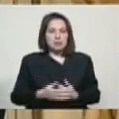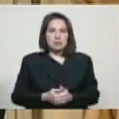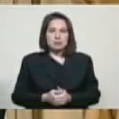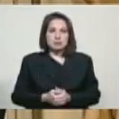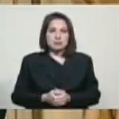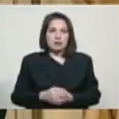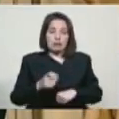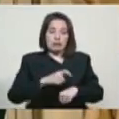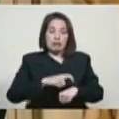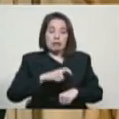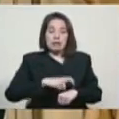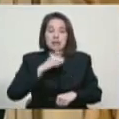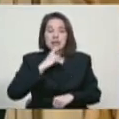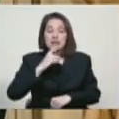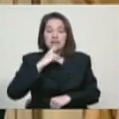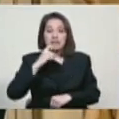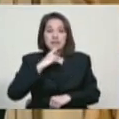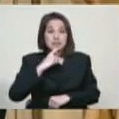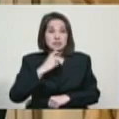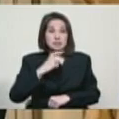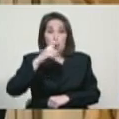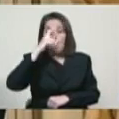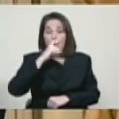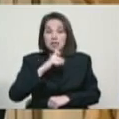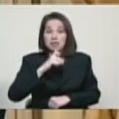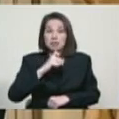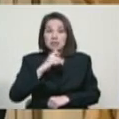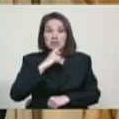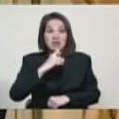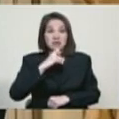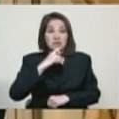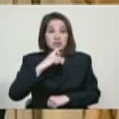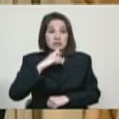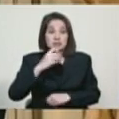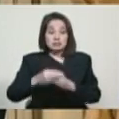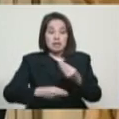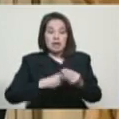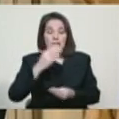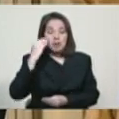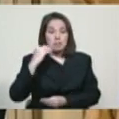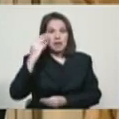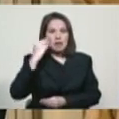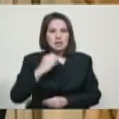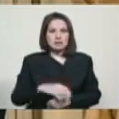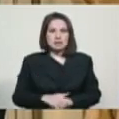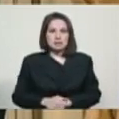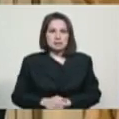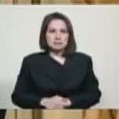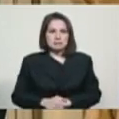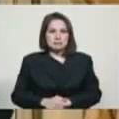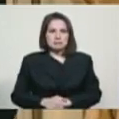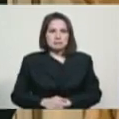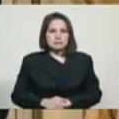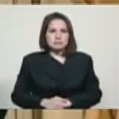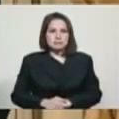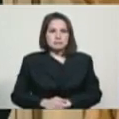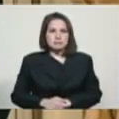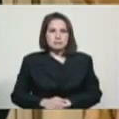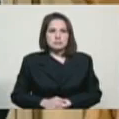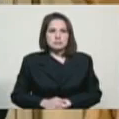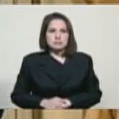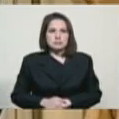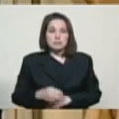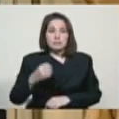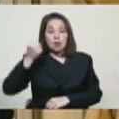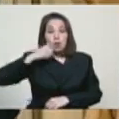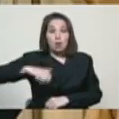momentos difíciles que le toque vivir en los años que están por venir, serán experiencias, serán lecciones que sacarán nuestros